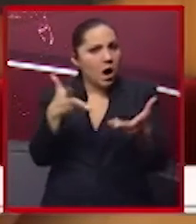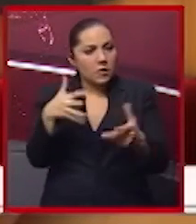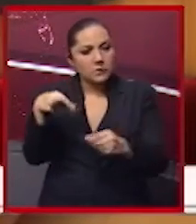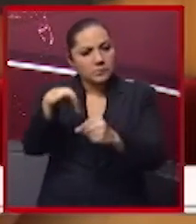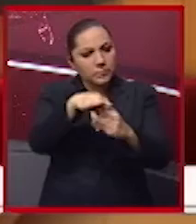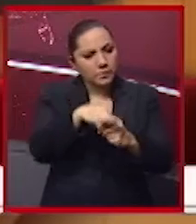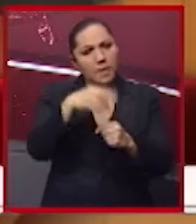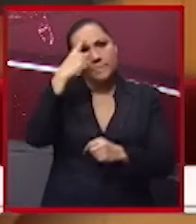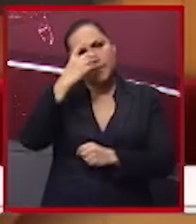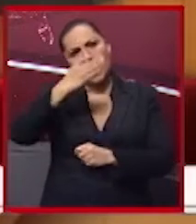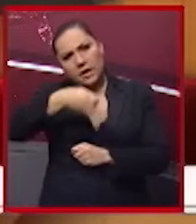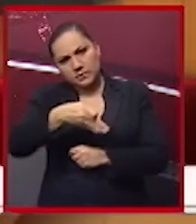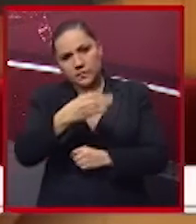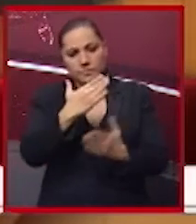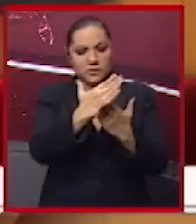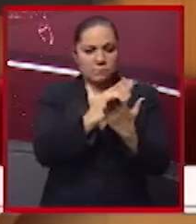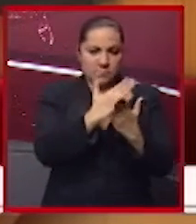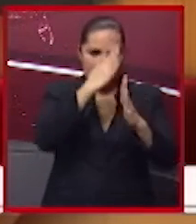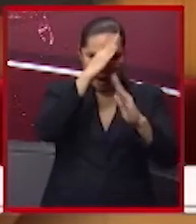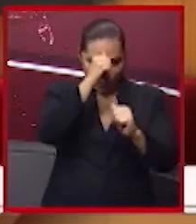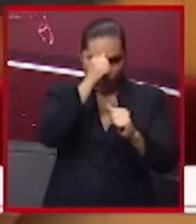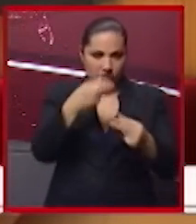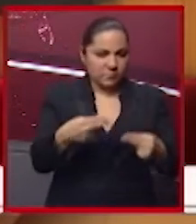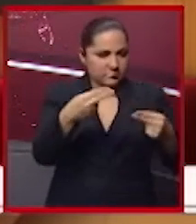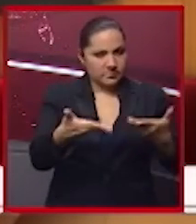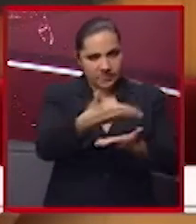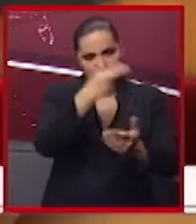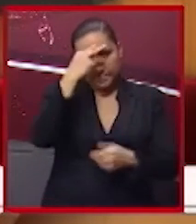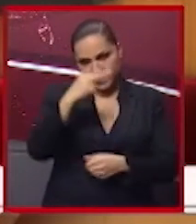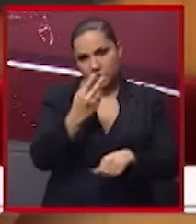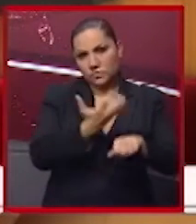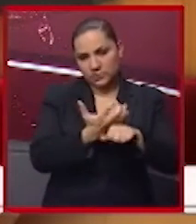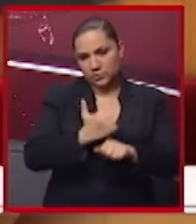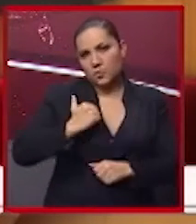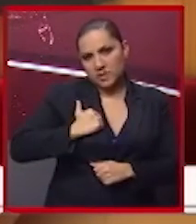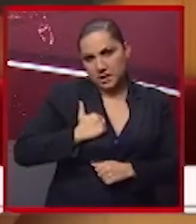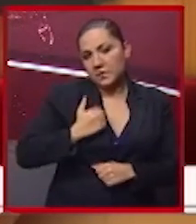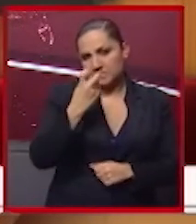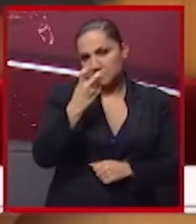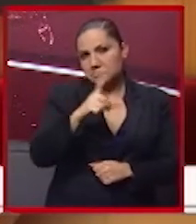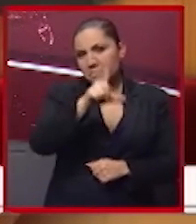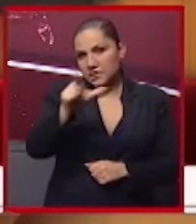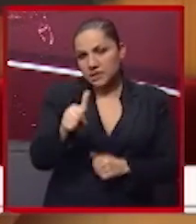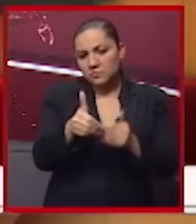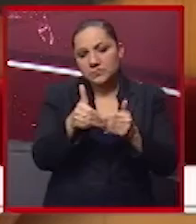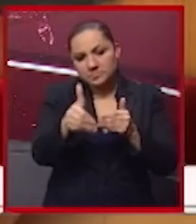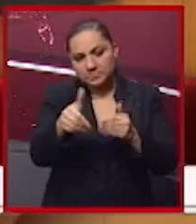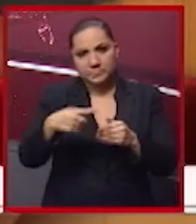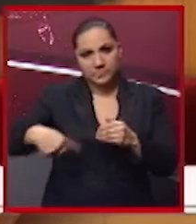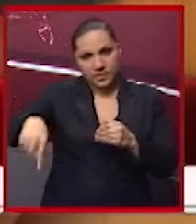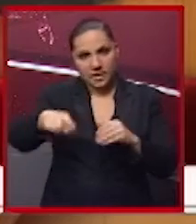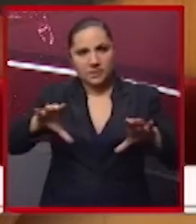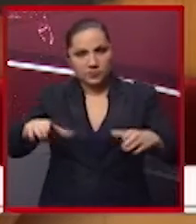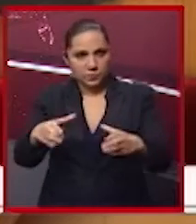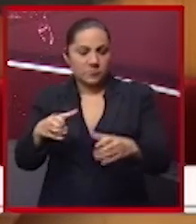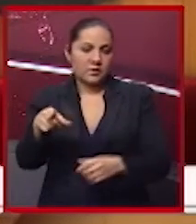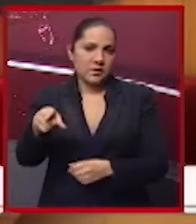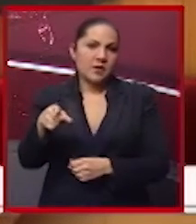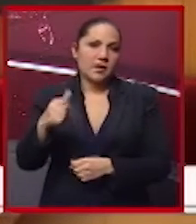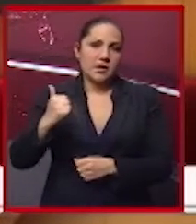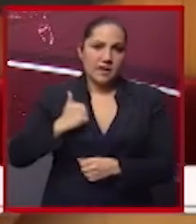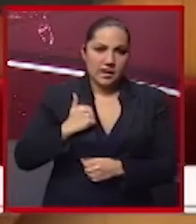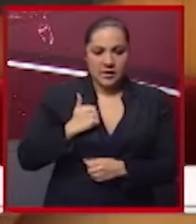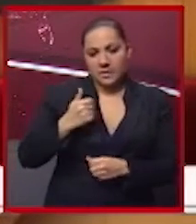acuerdo comercial trilateral Estados Unidos, México y Canadá. Es un trabajo que veremos en los próximos meses. Si la